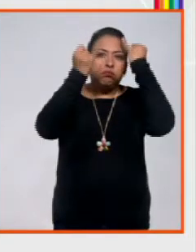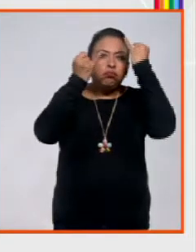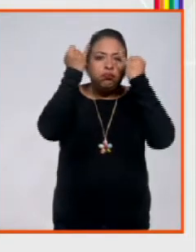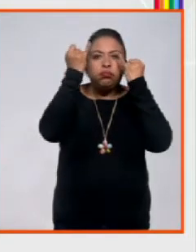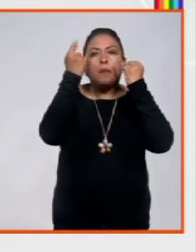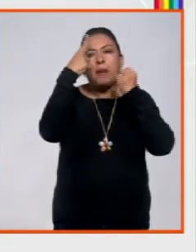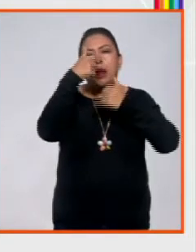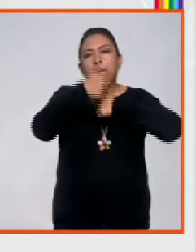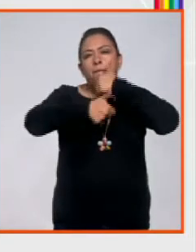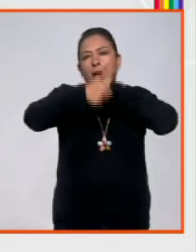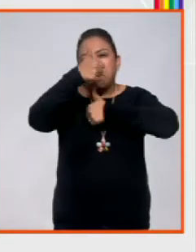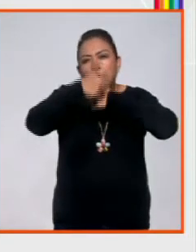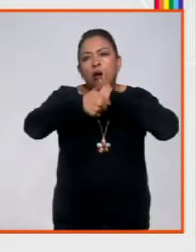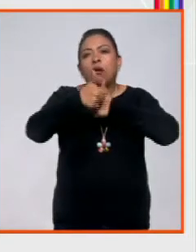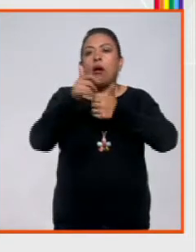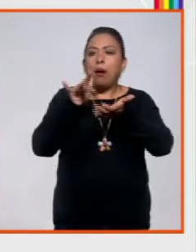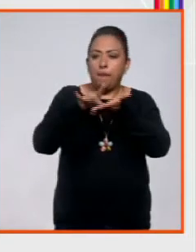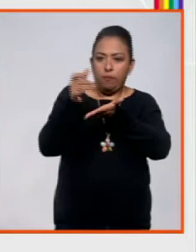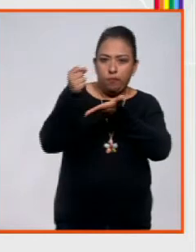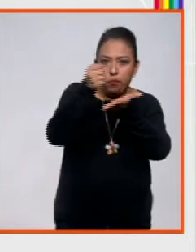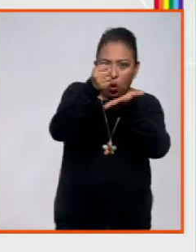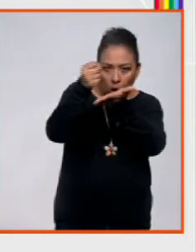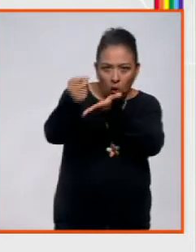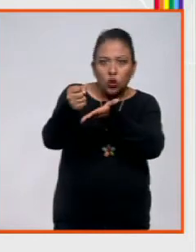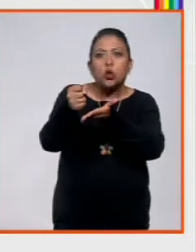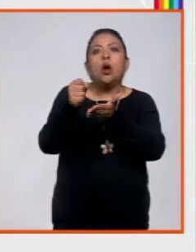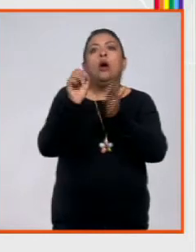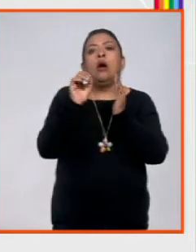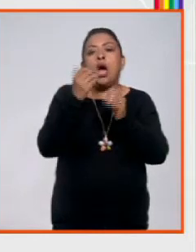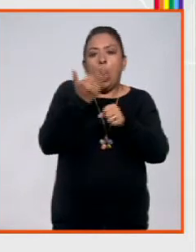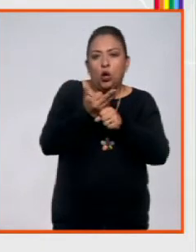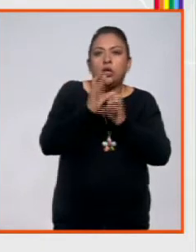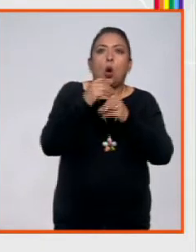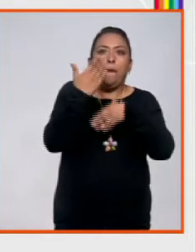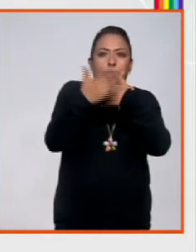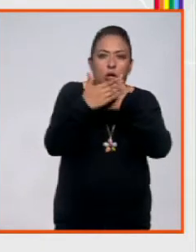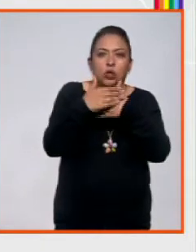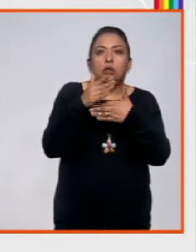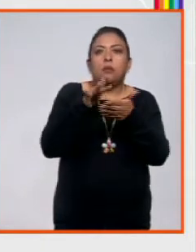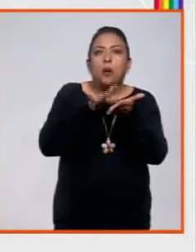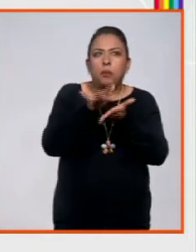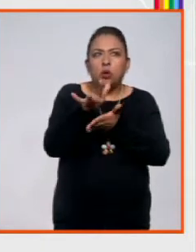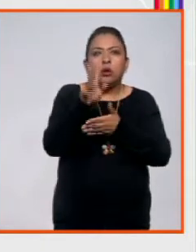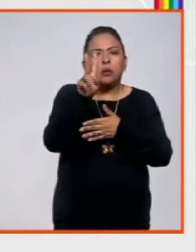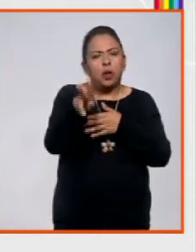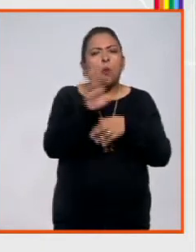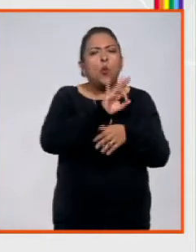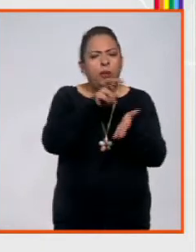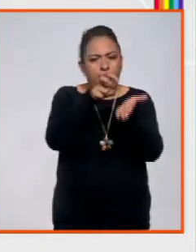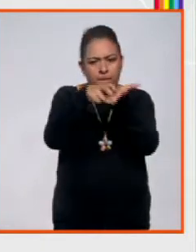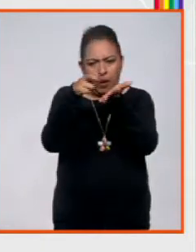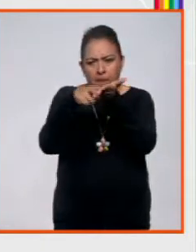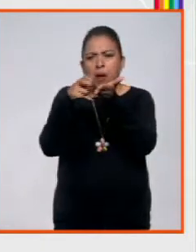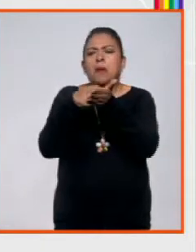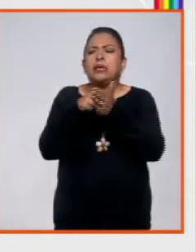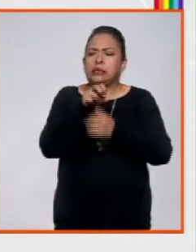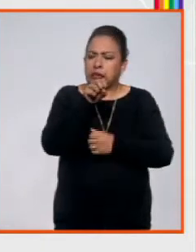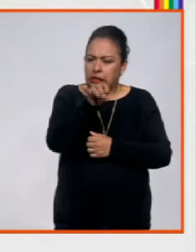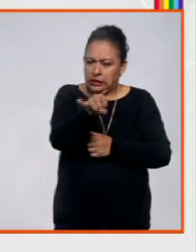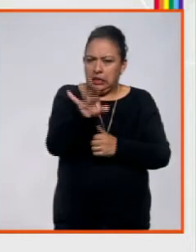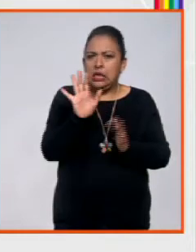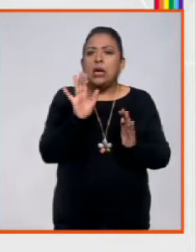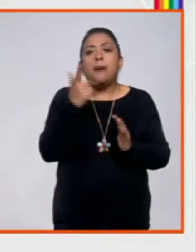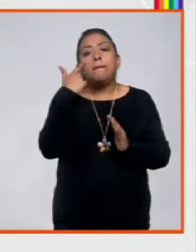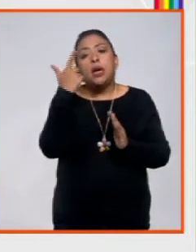que está siendo apoyada por el fondo que va a ser apoyada por el fonca lo he dicho es perfectible vamos a abrir